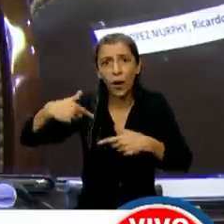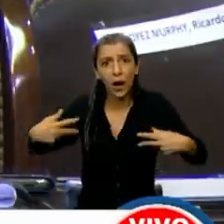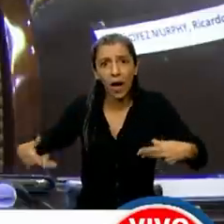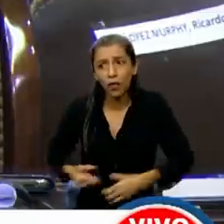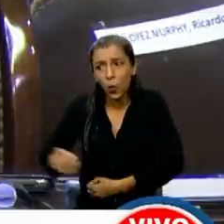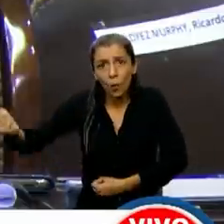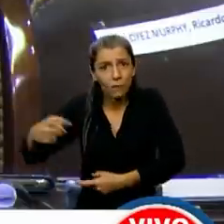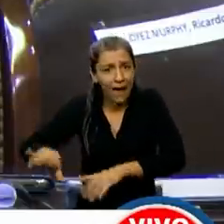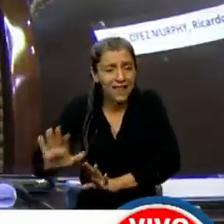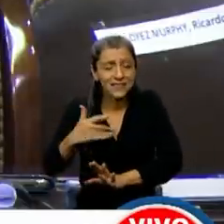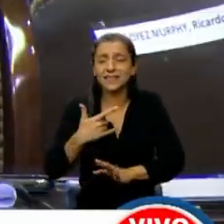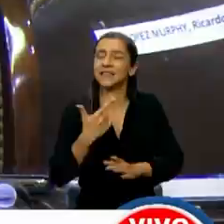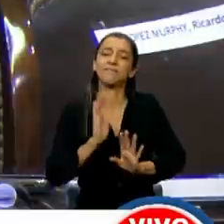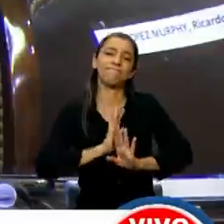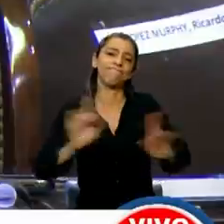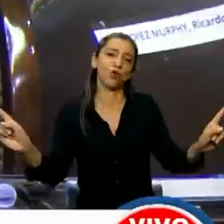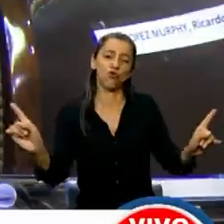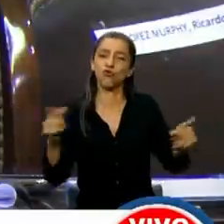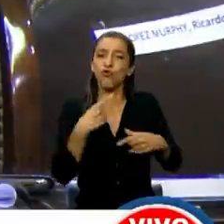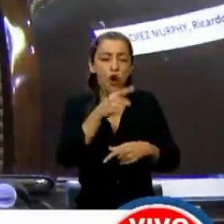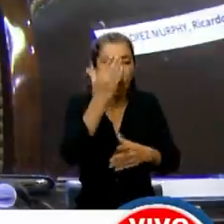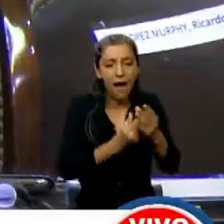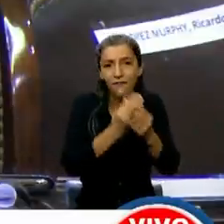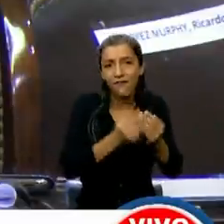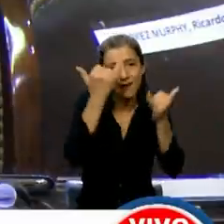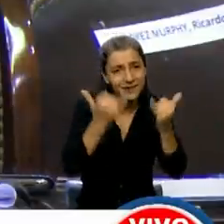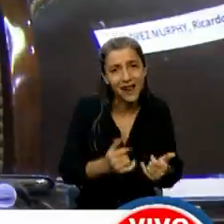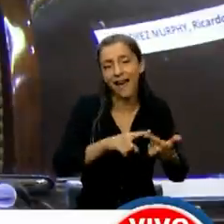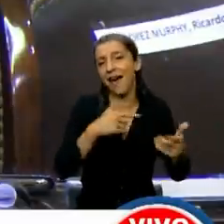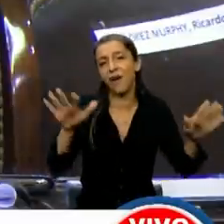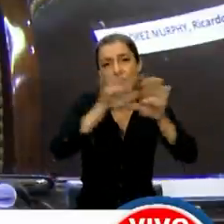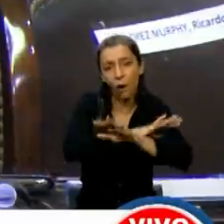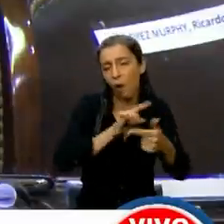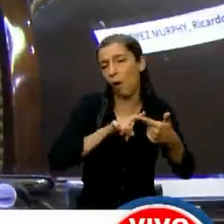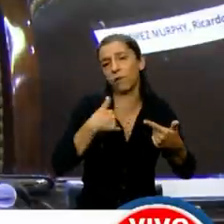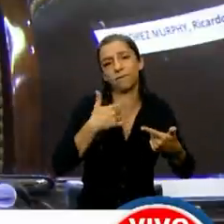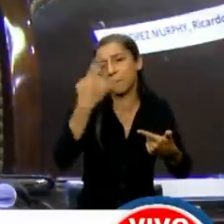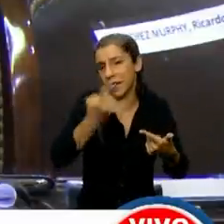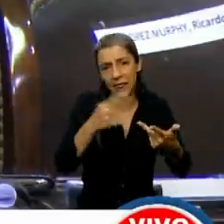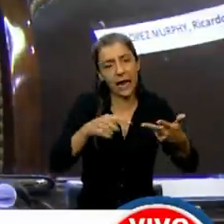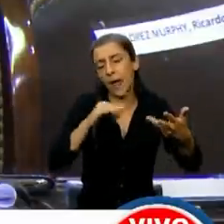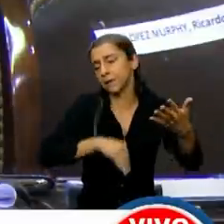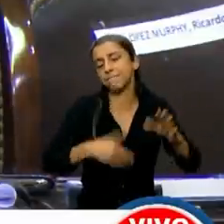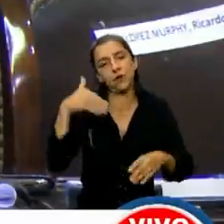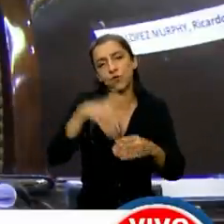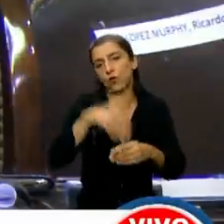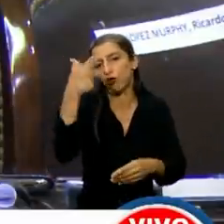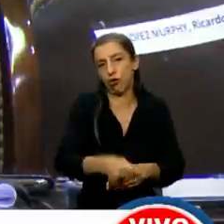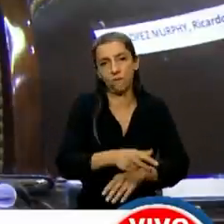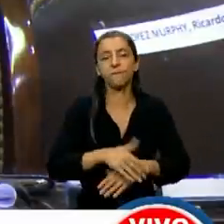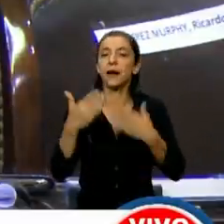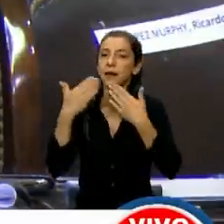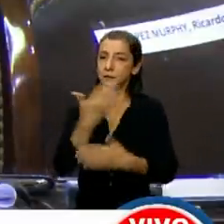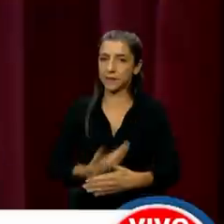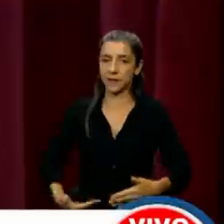un presupuesto sin rumbo con errores y con fallas y con mentiras por eso adelanto mi voto negativo gracias